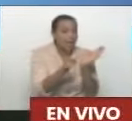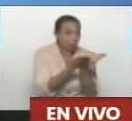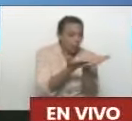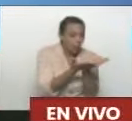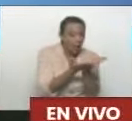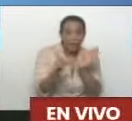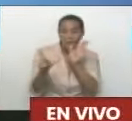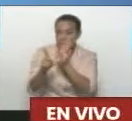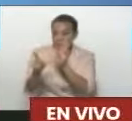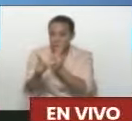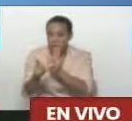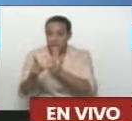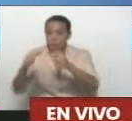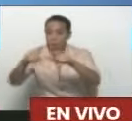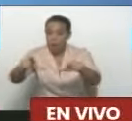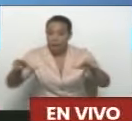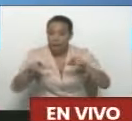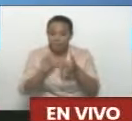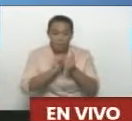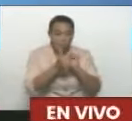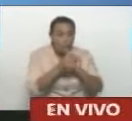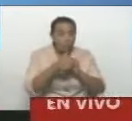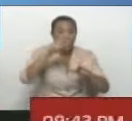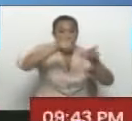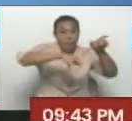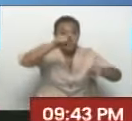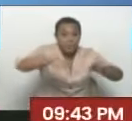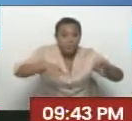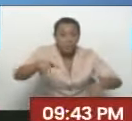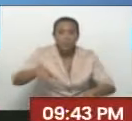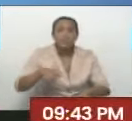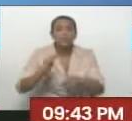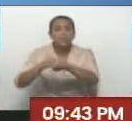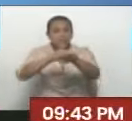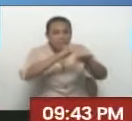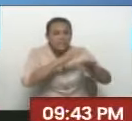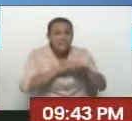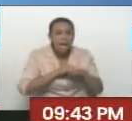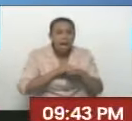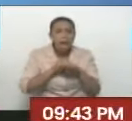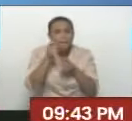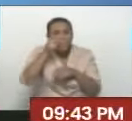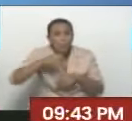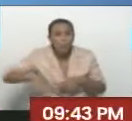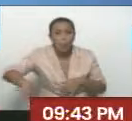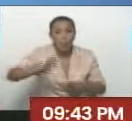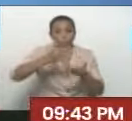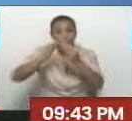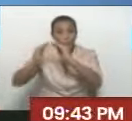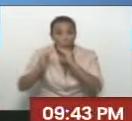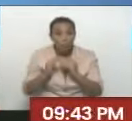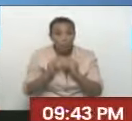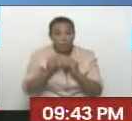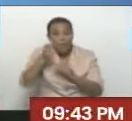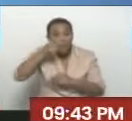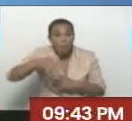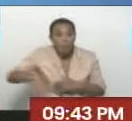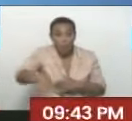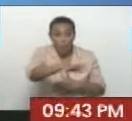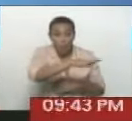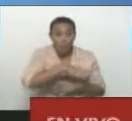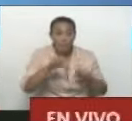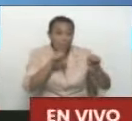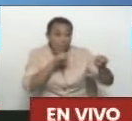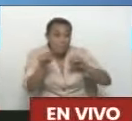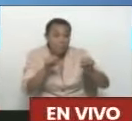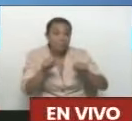las comunidades, con la gente. Yo llamo a todo el inmenso poder popular, al movimiento